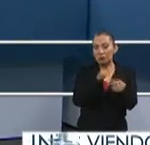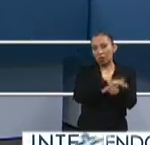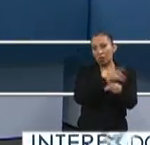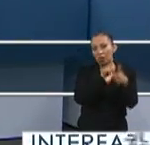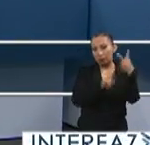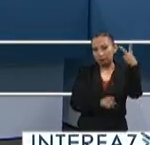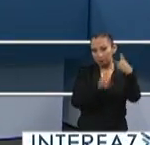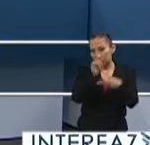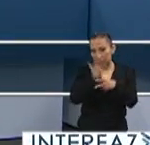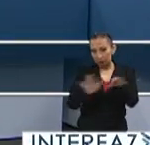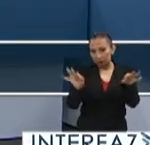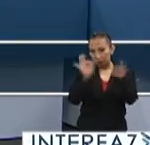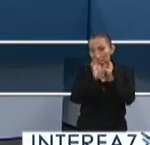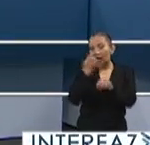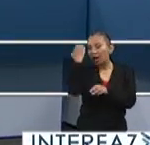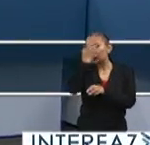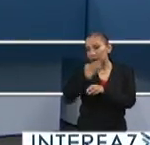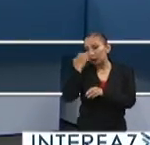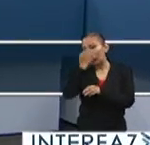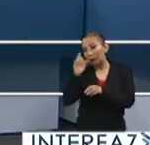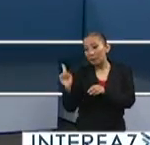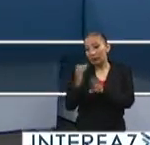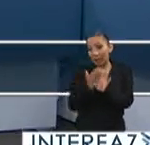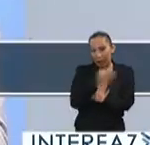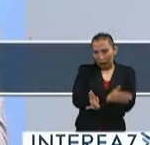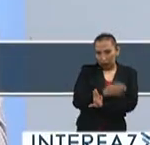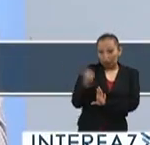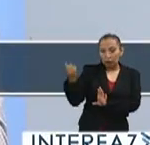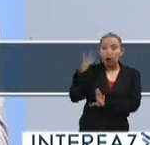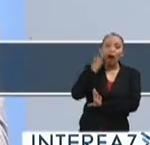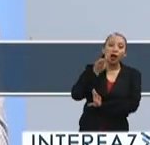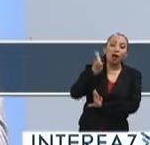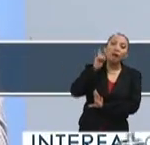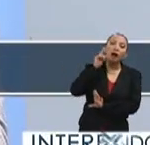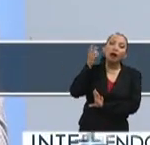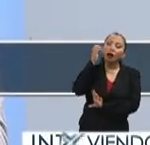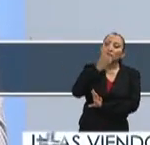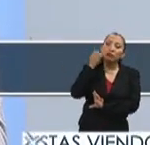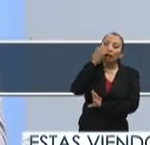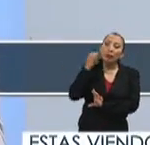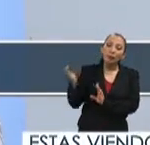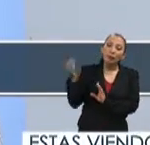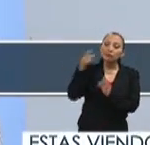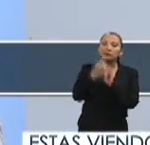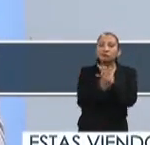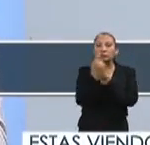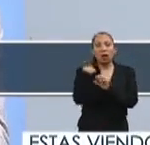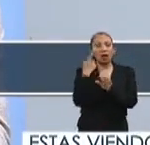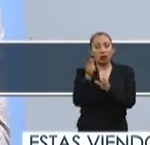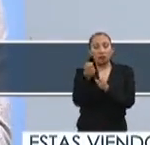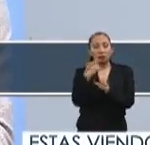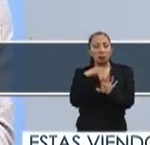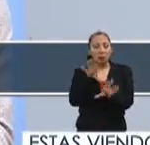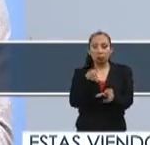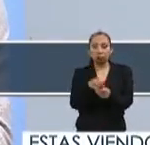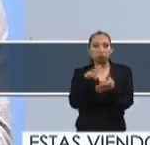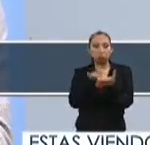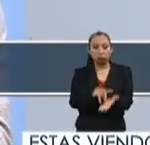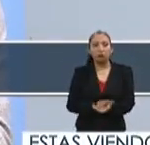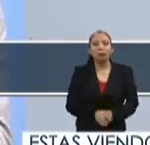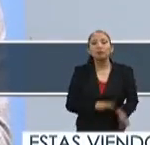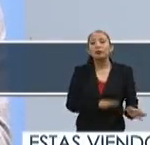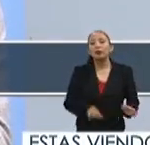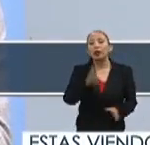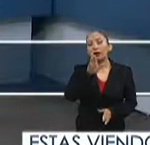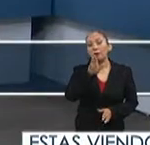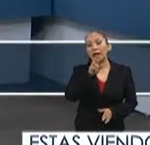promedio. Sí, en realidad el examen que haces antes de que te presentes tus papeles es prácticamente lo que te da todo. Correcto.